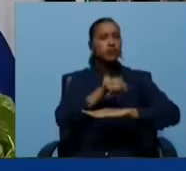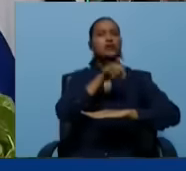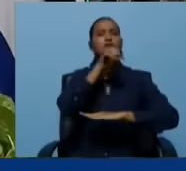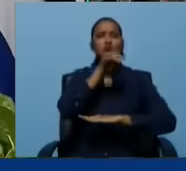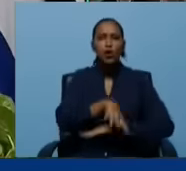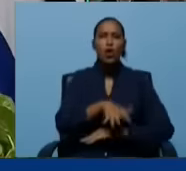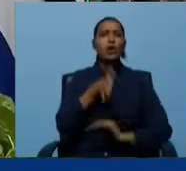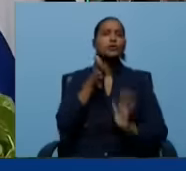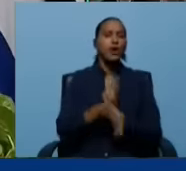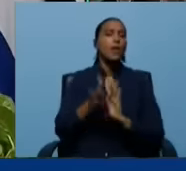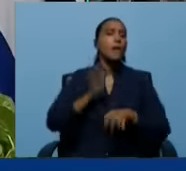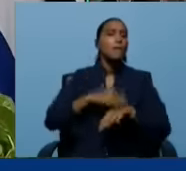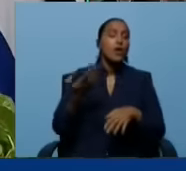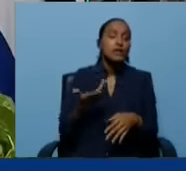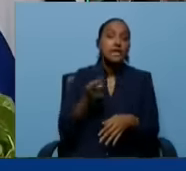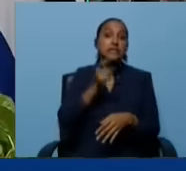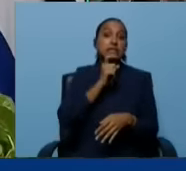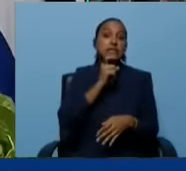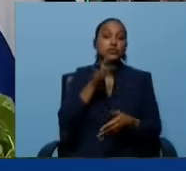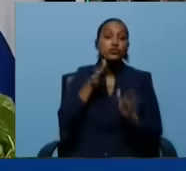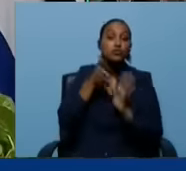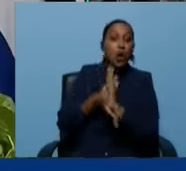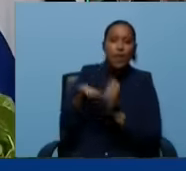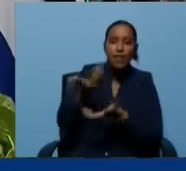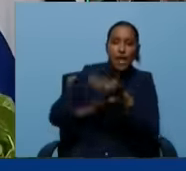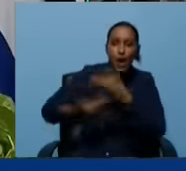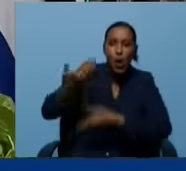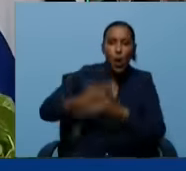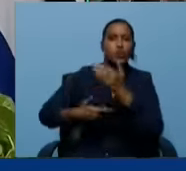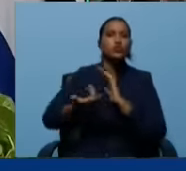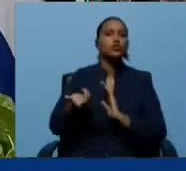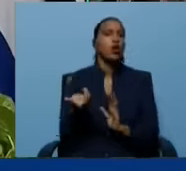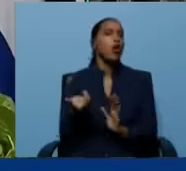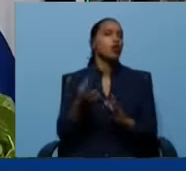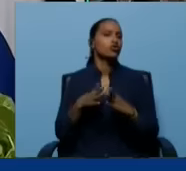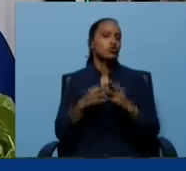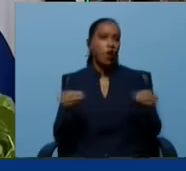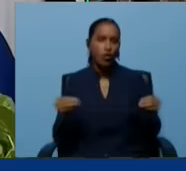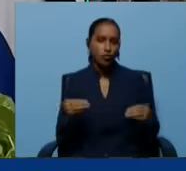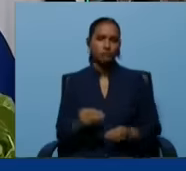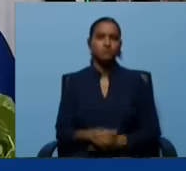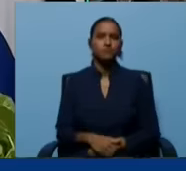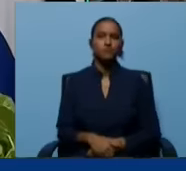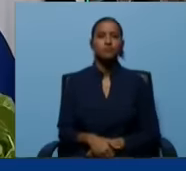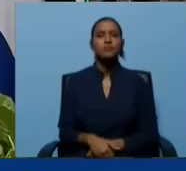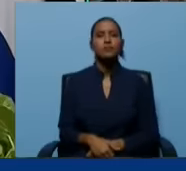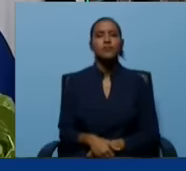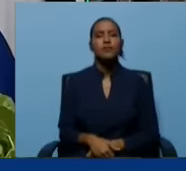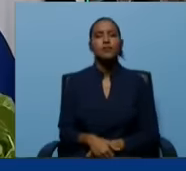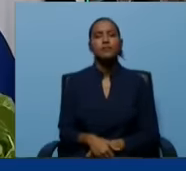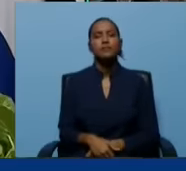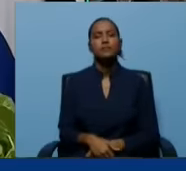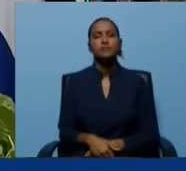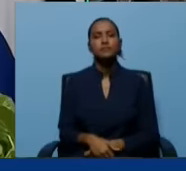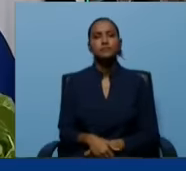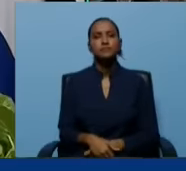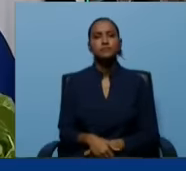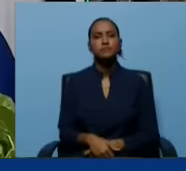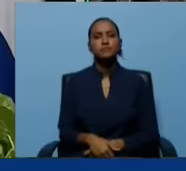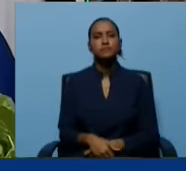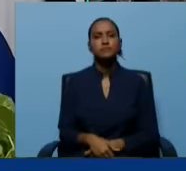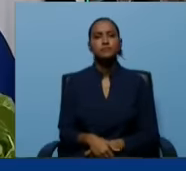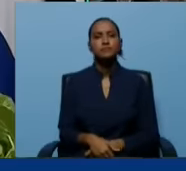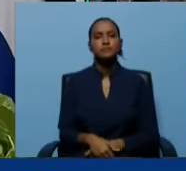comercio, y ahí el chantaje está para que